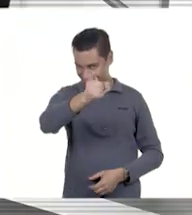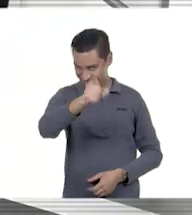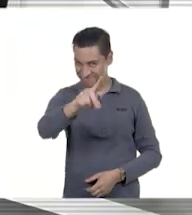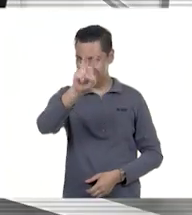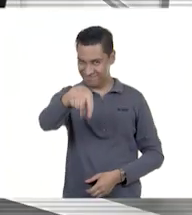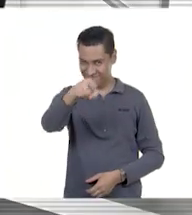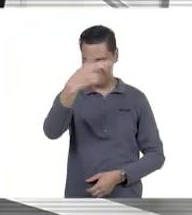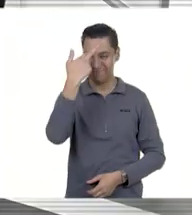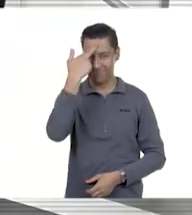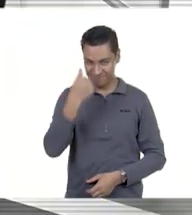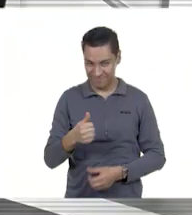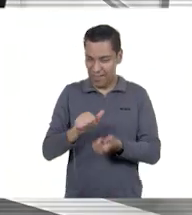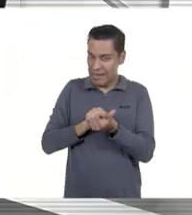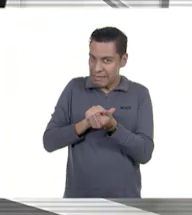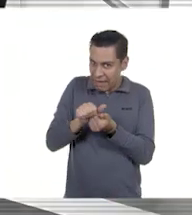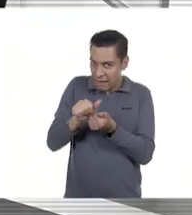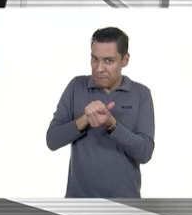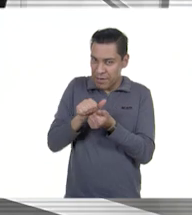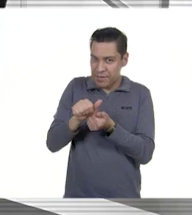estaba lavando